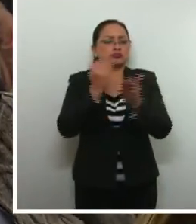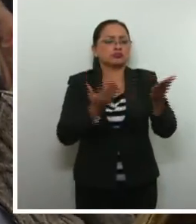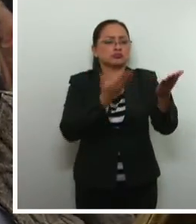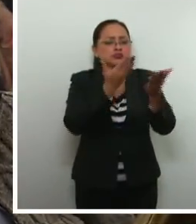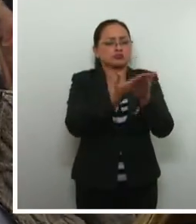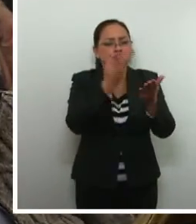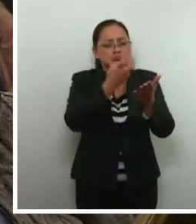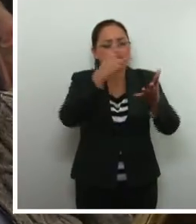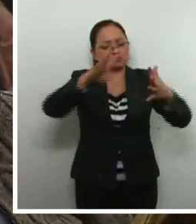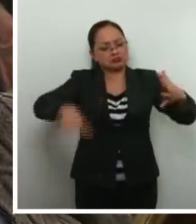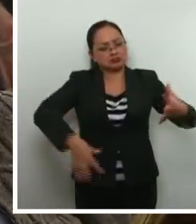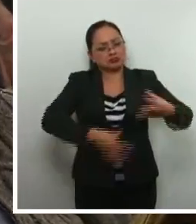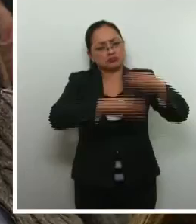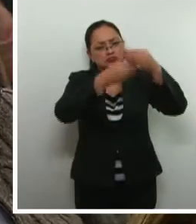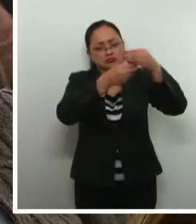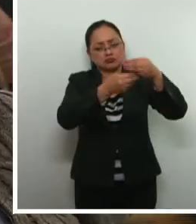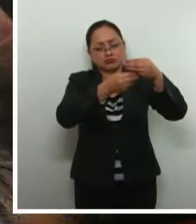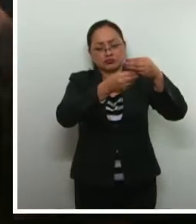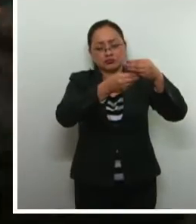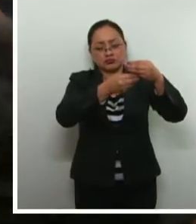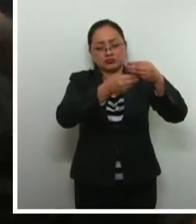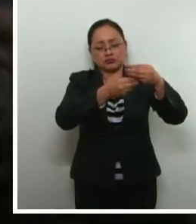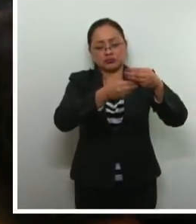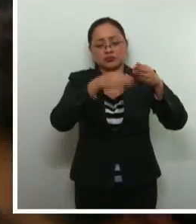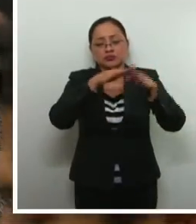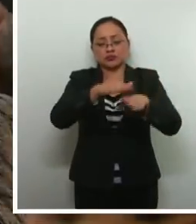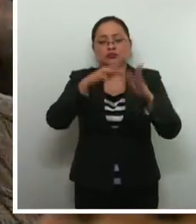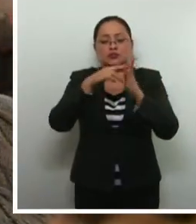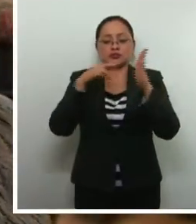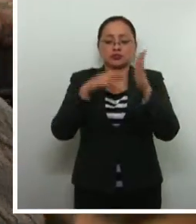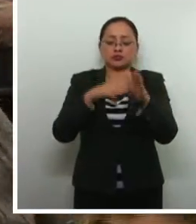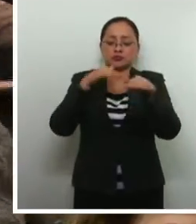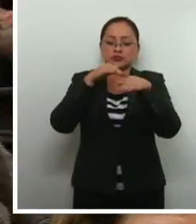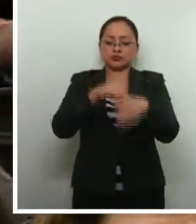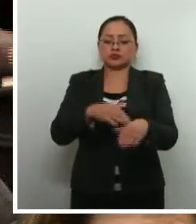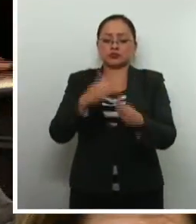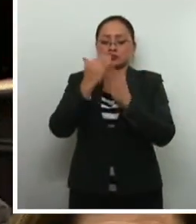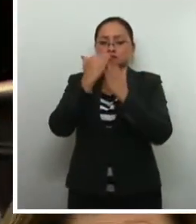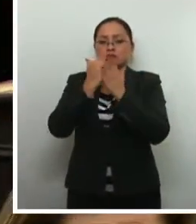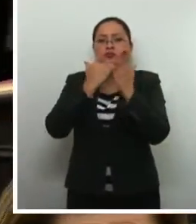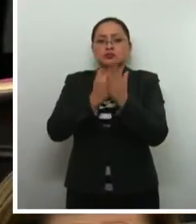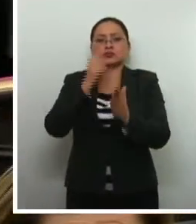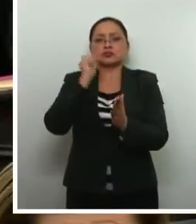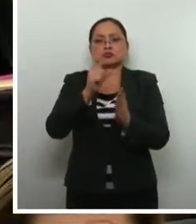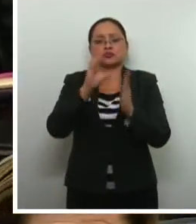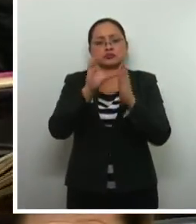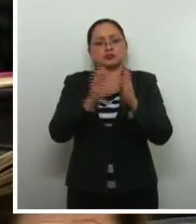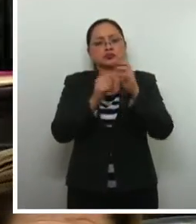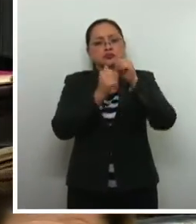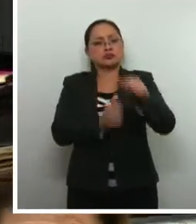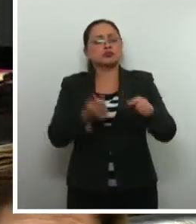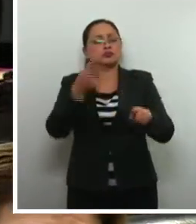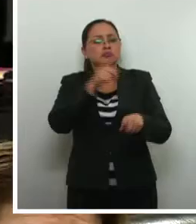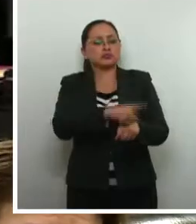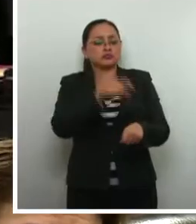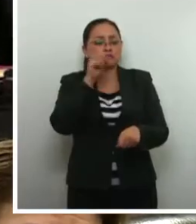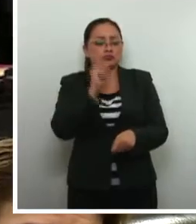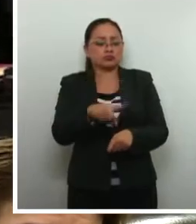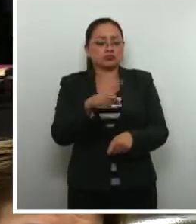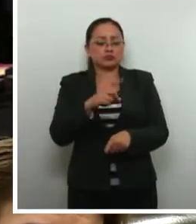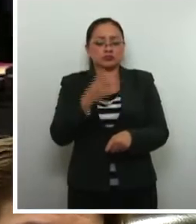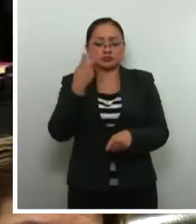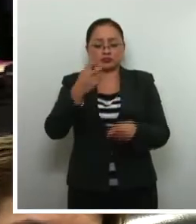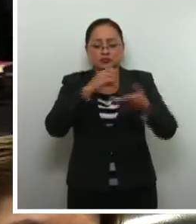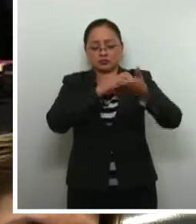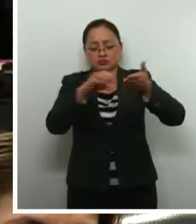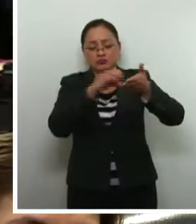megareserva. Por lo mismo, en términos del reglamento y de los lineamientos, incluso de las disposiciones constitucionales, esa porción